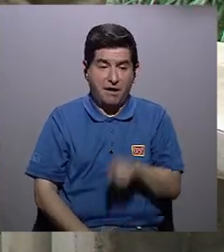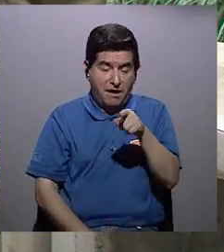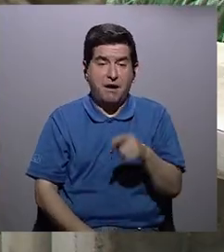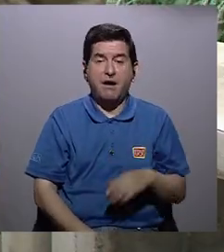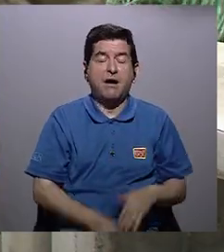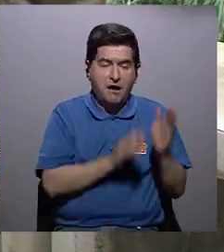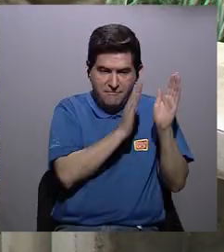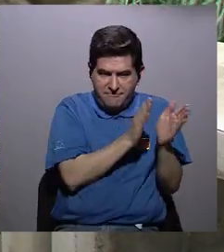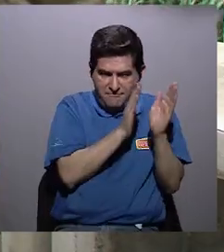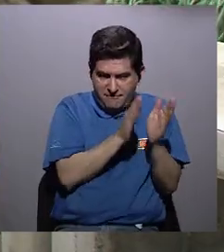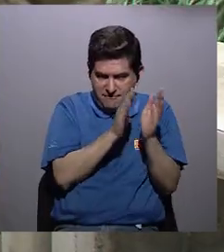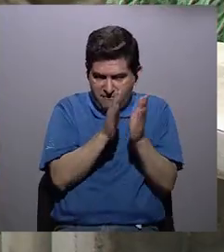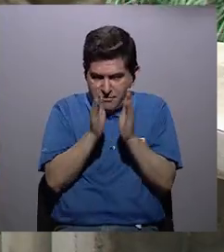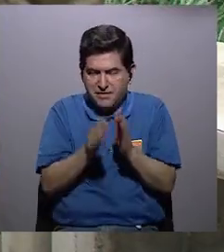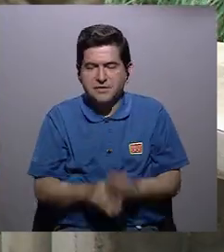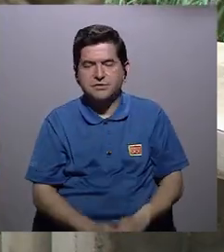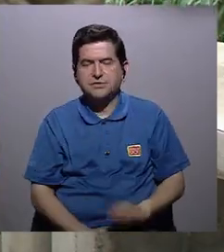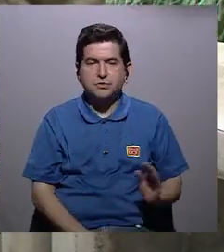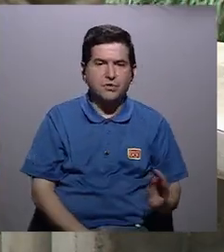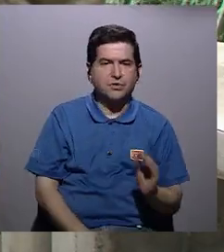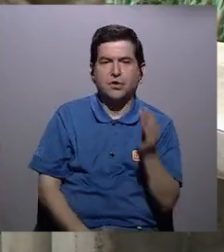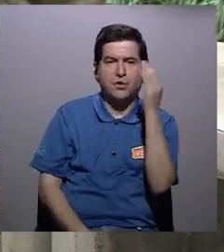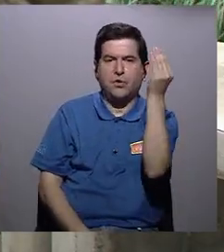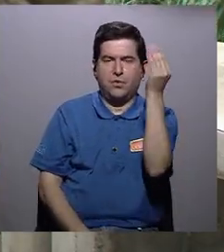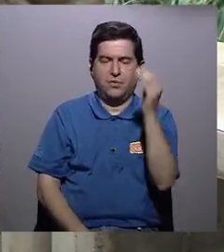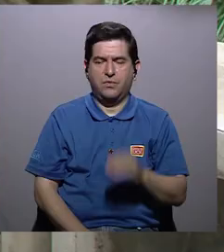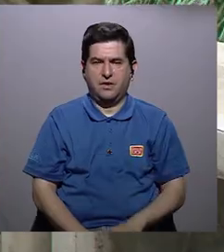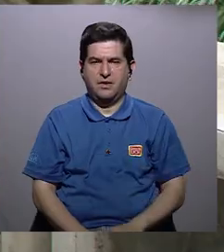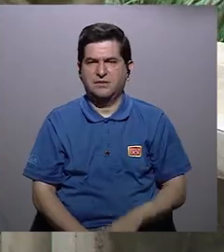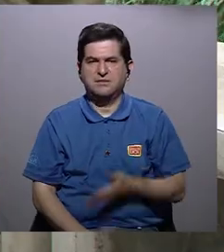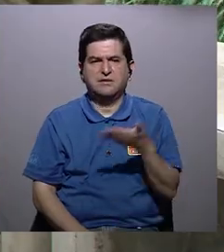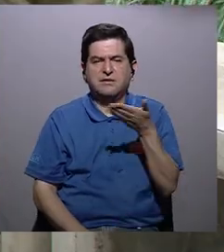formar a los muchachos y las muchachas